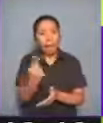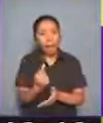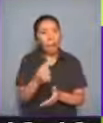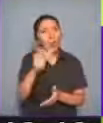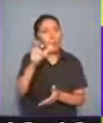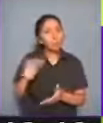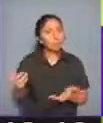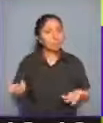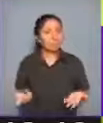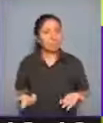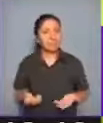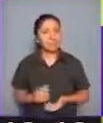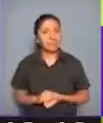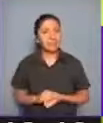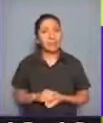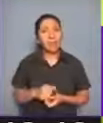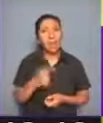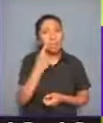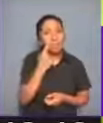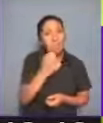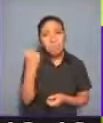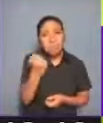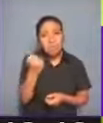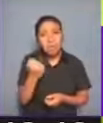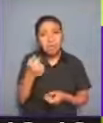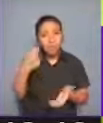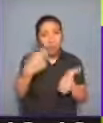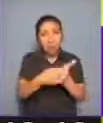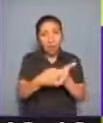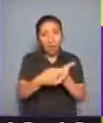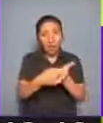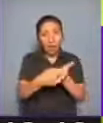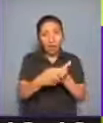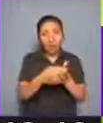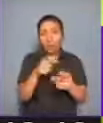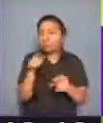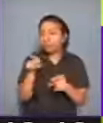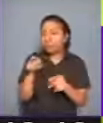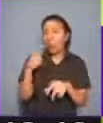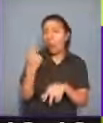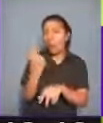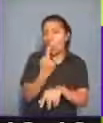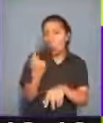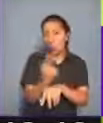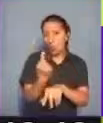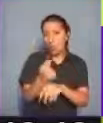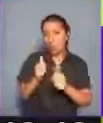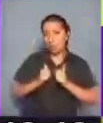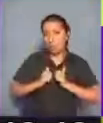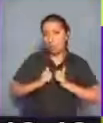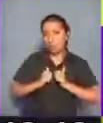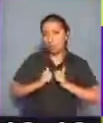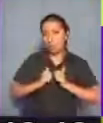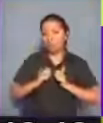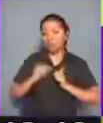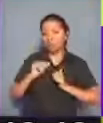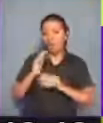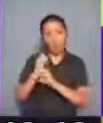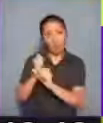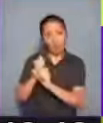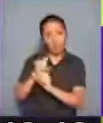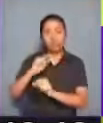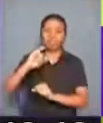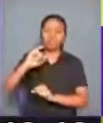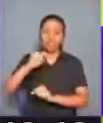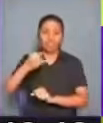pesos también escuchamos por ahí que coran 1000 pesos algunos usted hace una hora está esperando Bueno